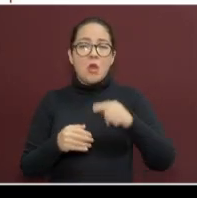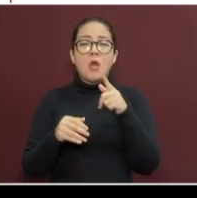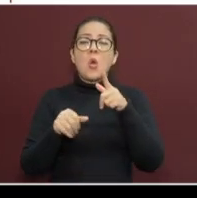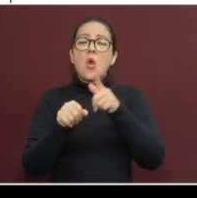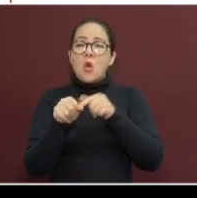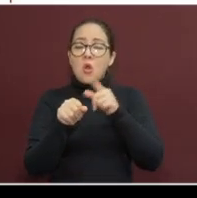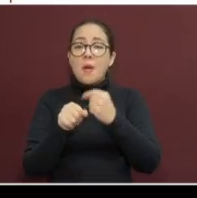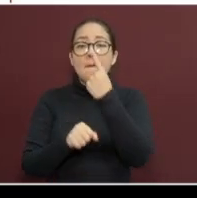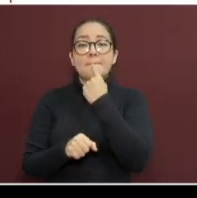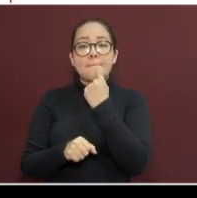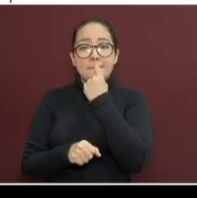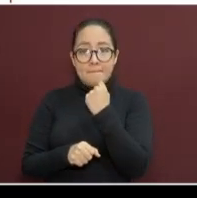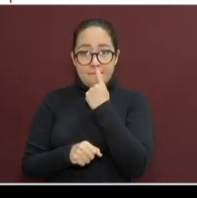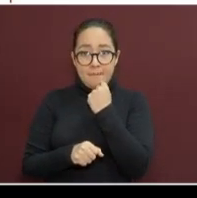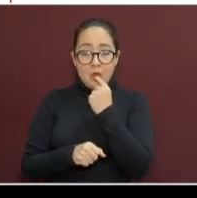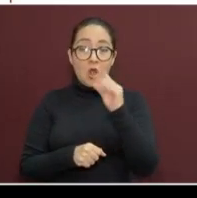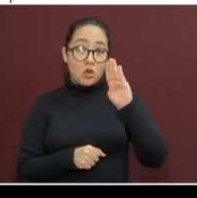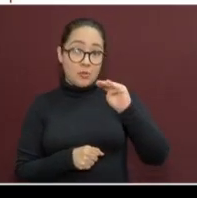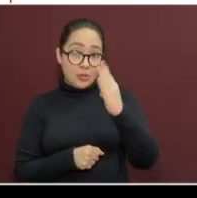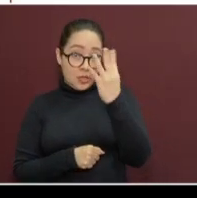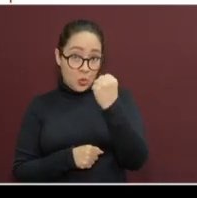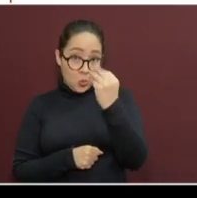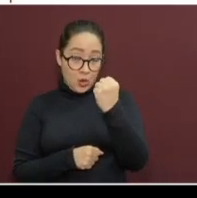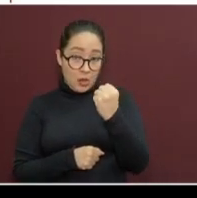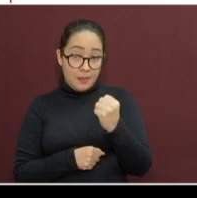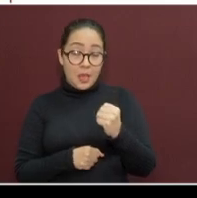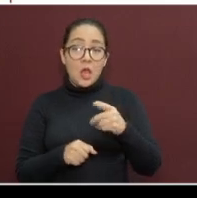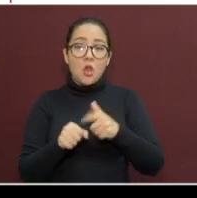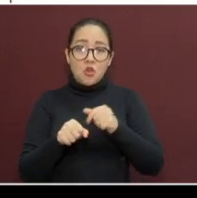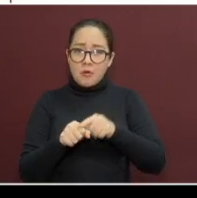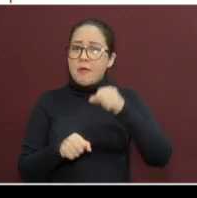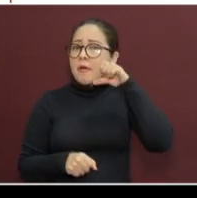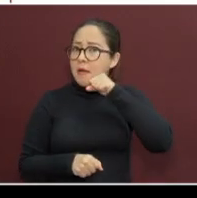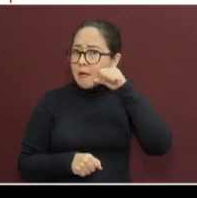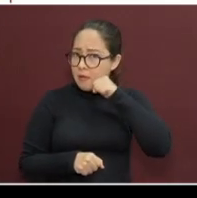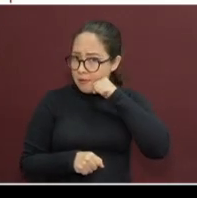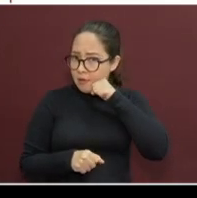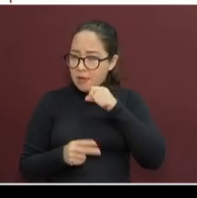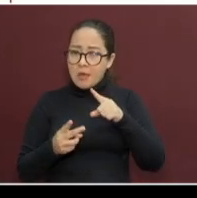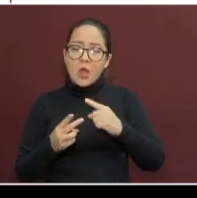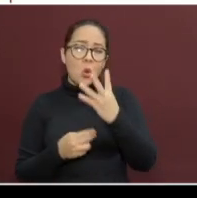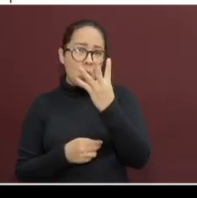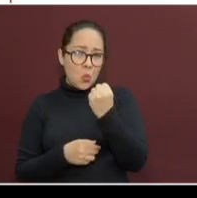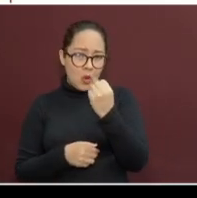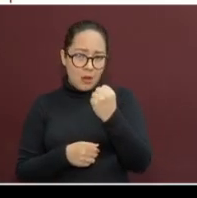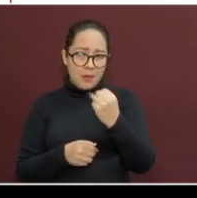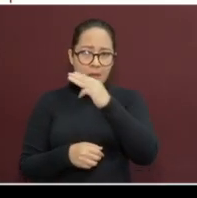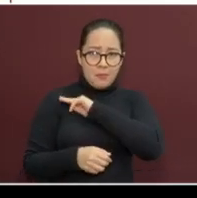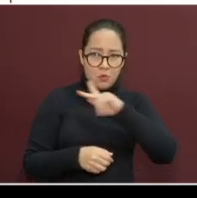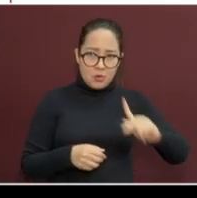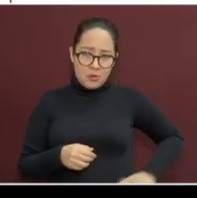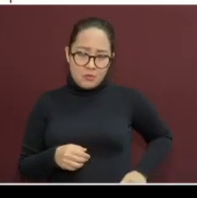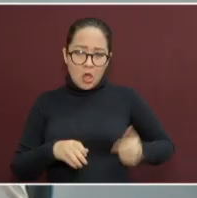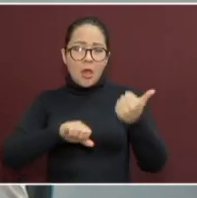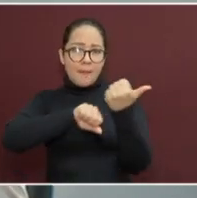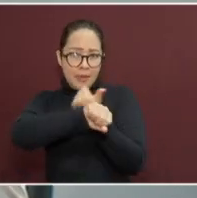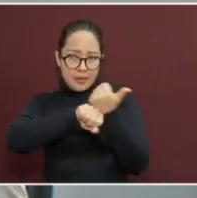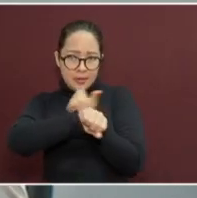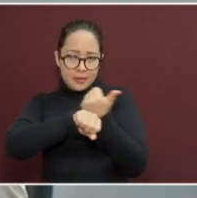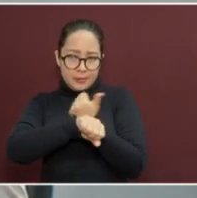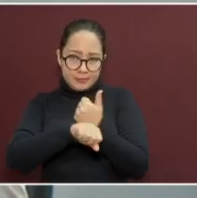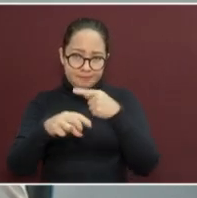o rojo 99 municipios en riesgo alto naranja y 9 municipios en riesgo medio amarillo